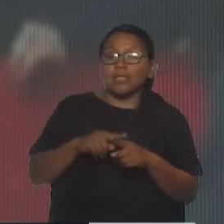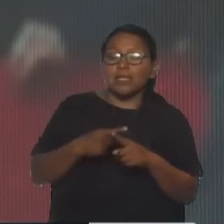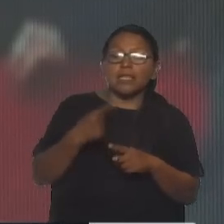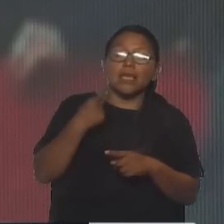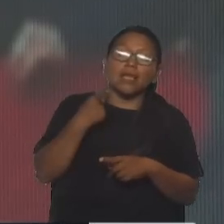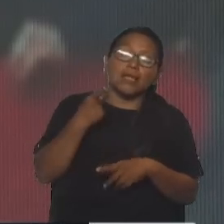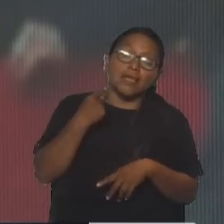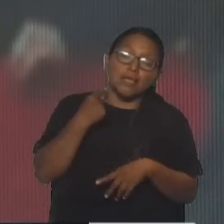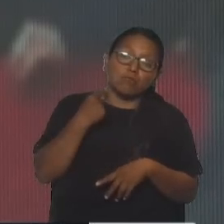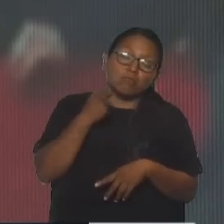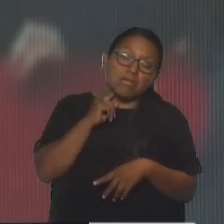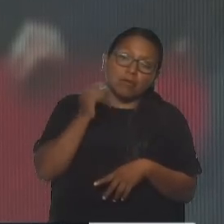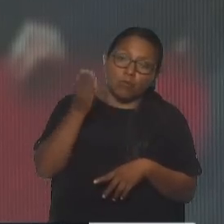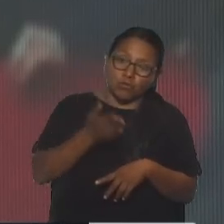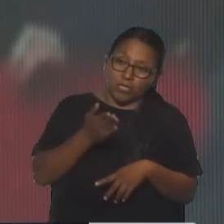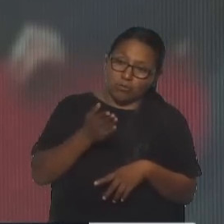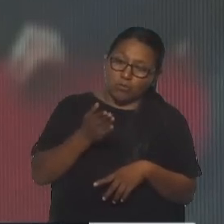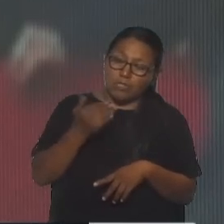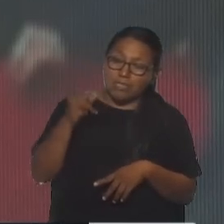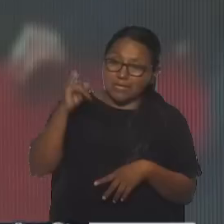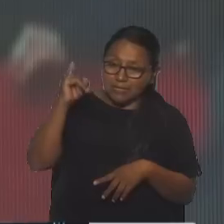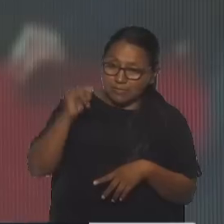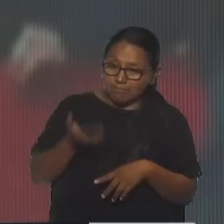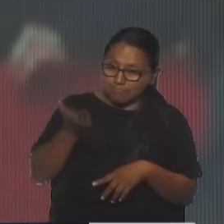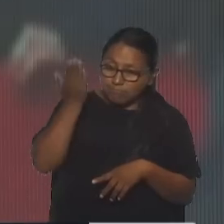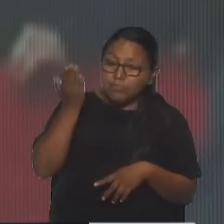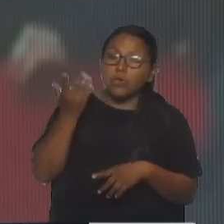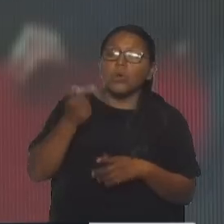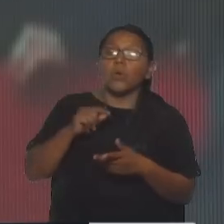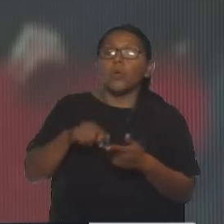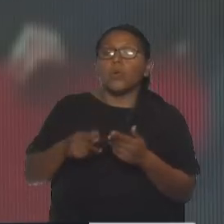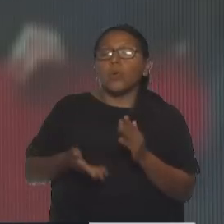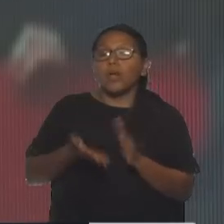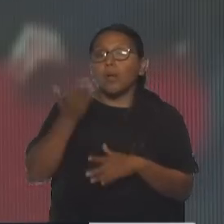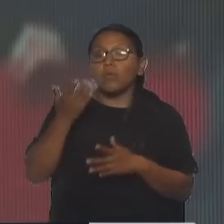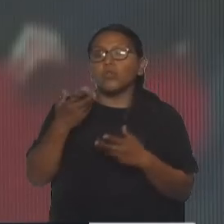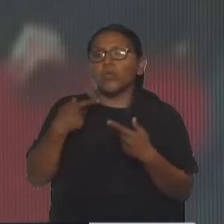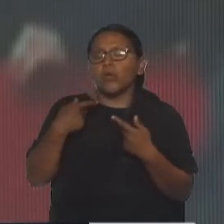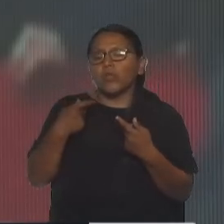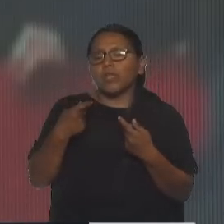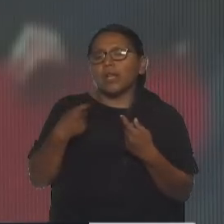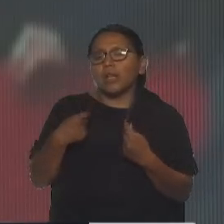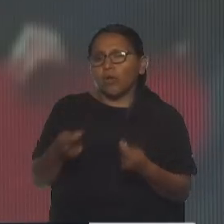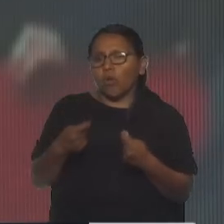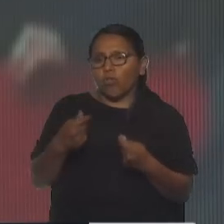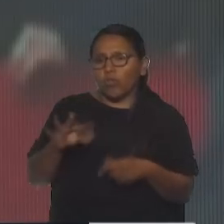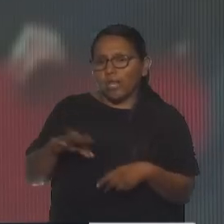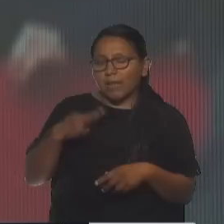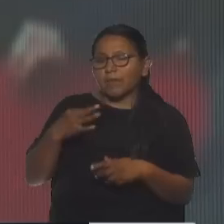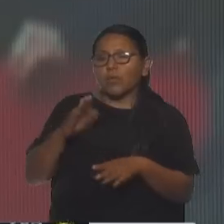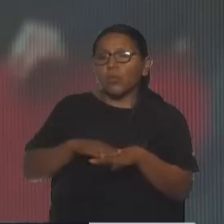tasa, sí. Lo que sí que se está dando es un aumento en el coste de la vida debido a la